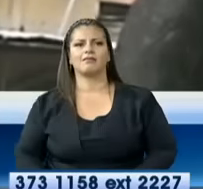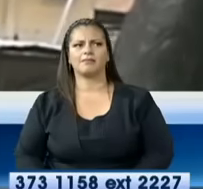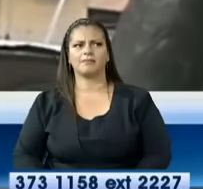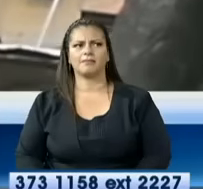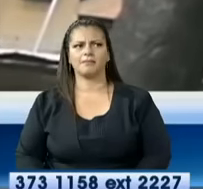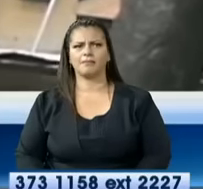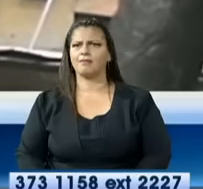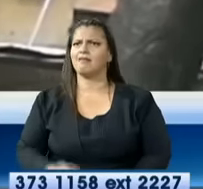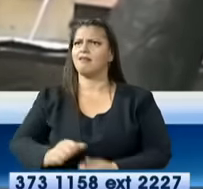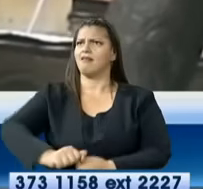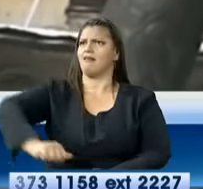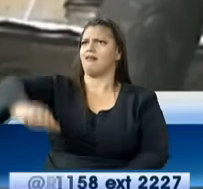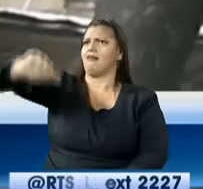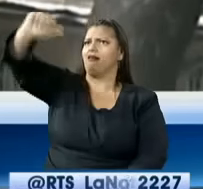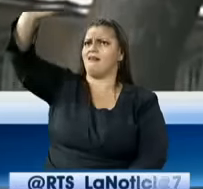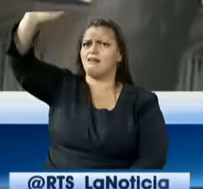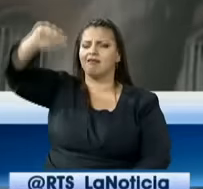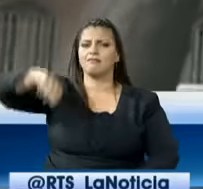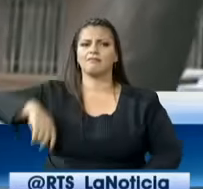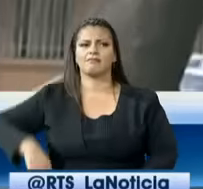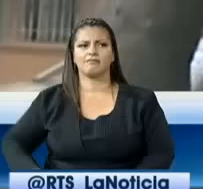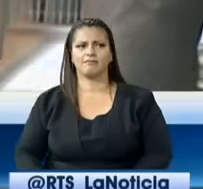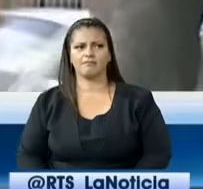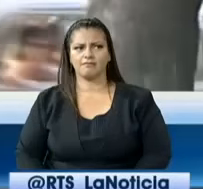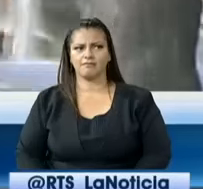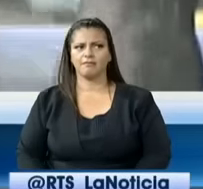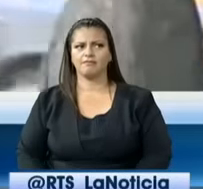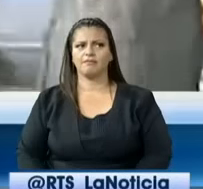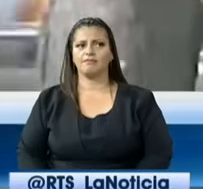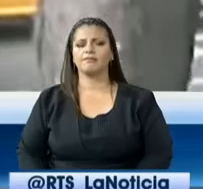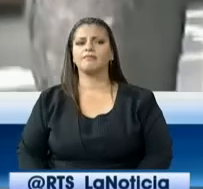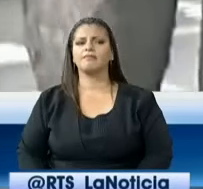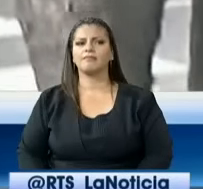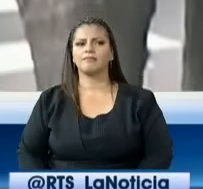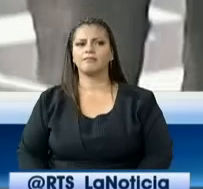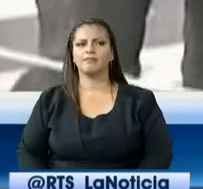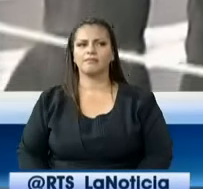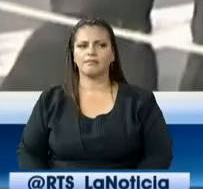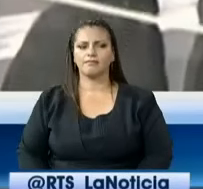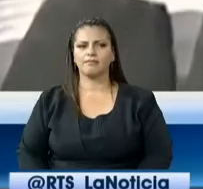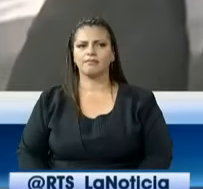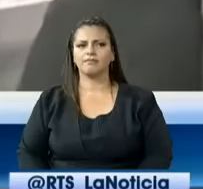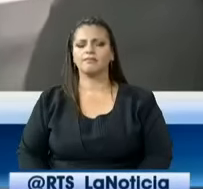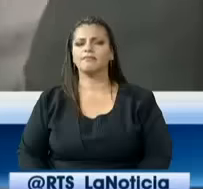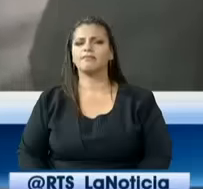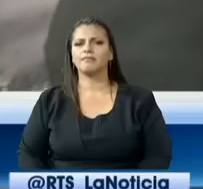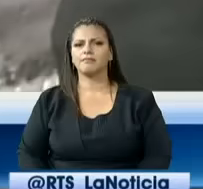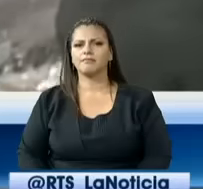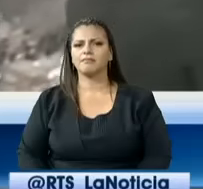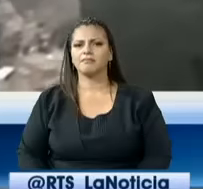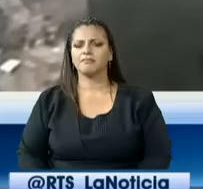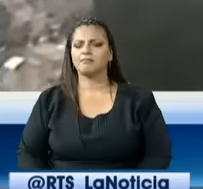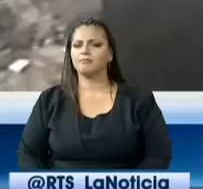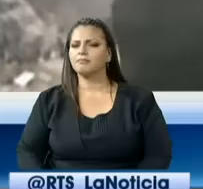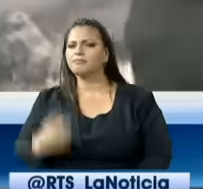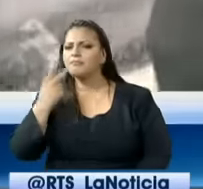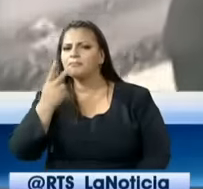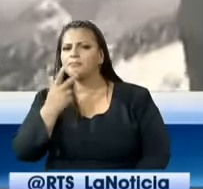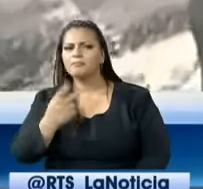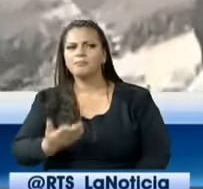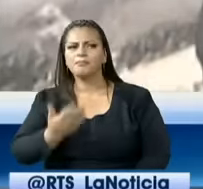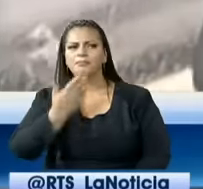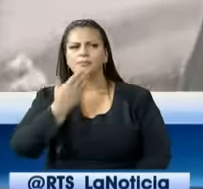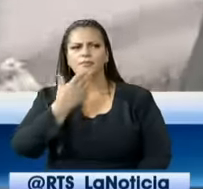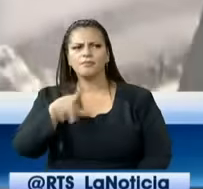Es inmenso. Llama mucho la atención. Forrado de pelo. A ver, vamos a ver para si Fernando me puede ayudar los detalles de